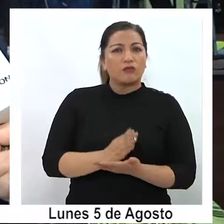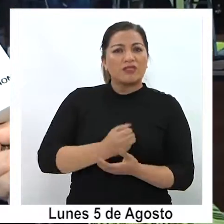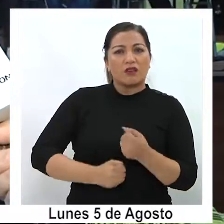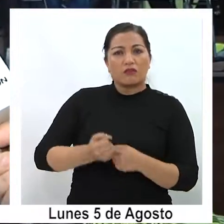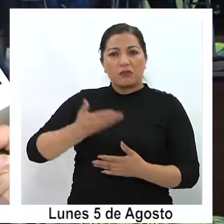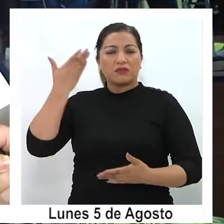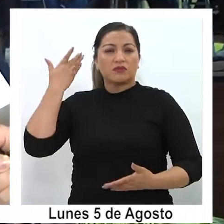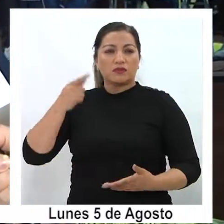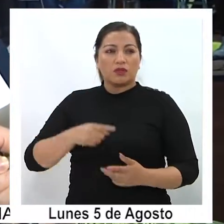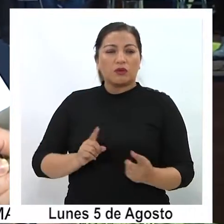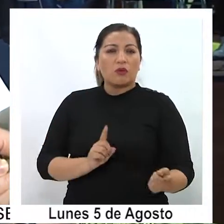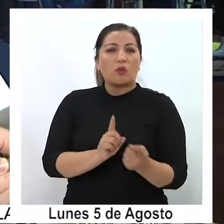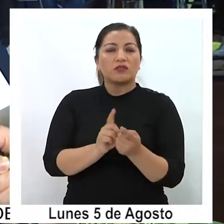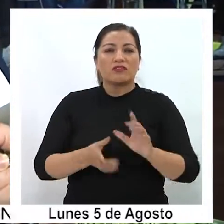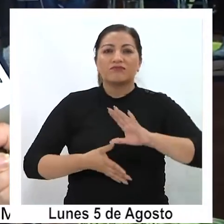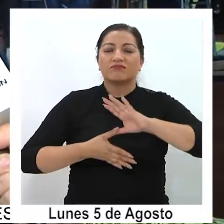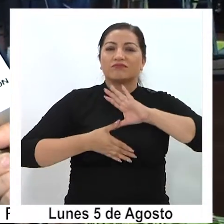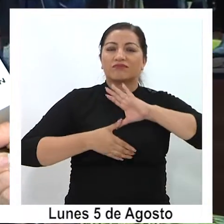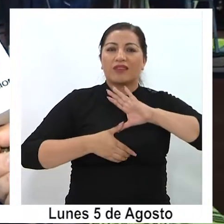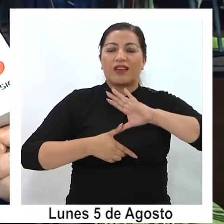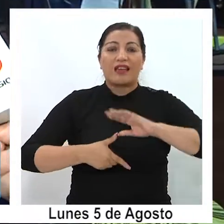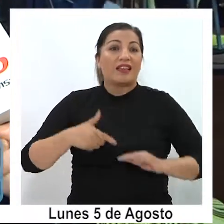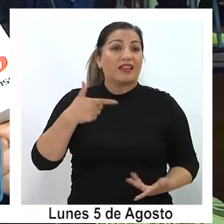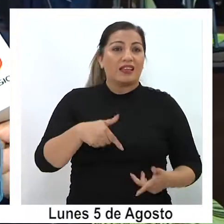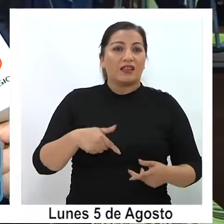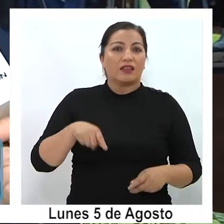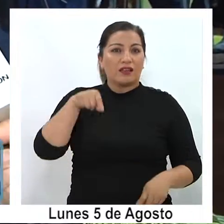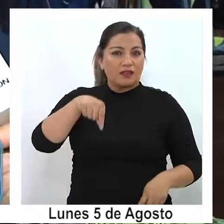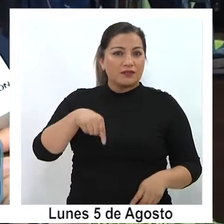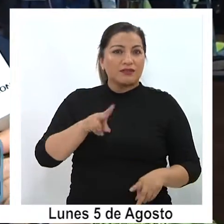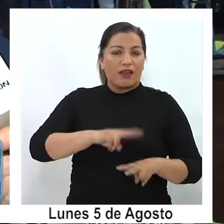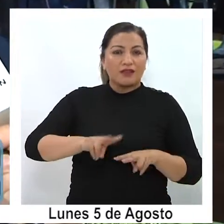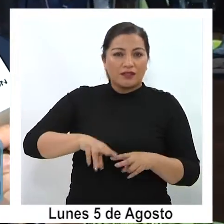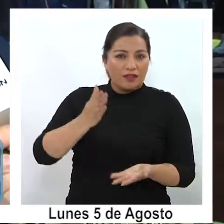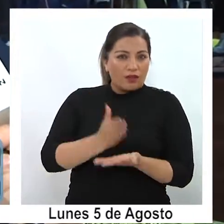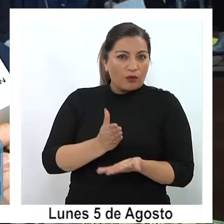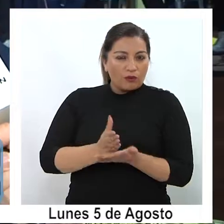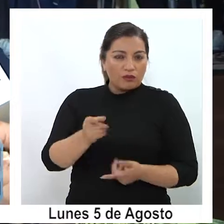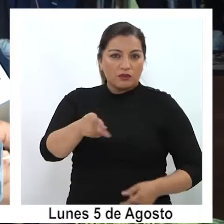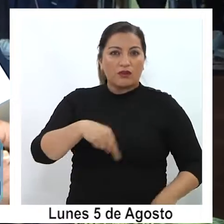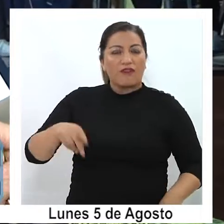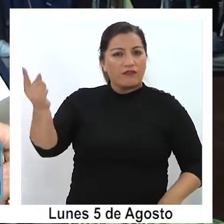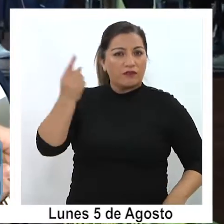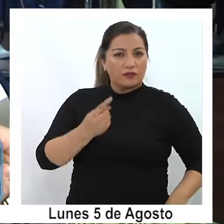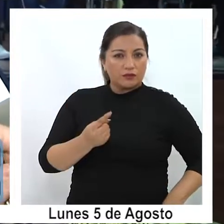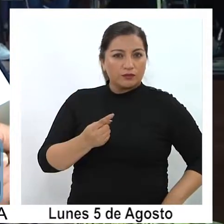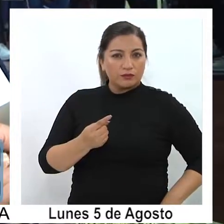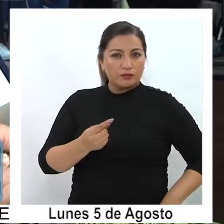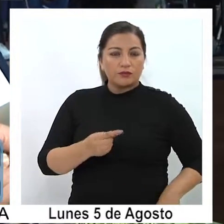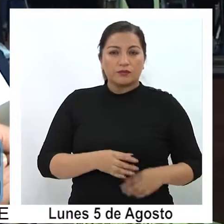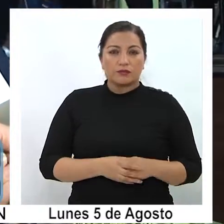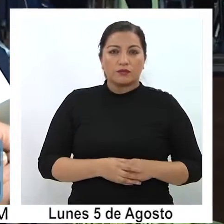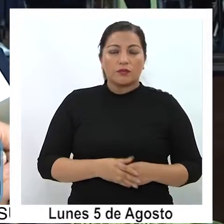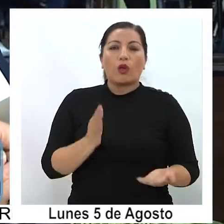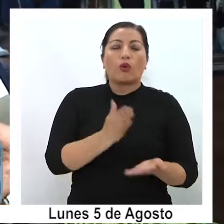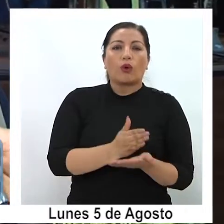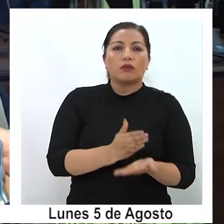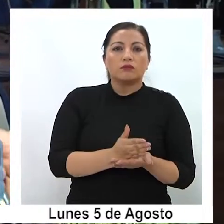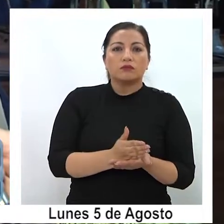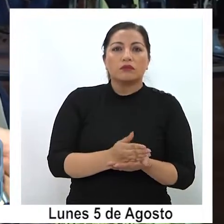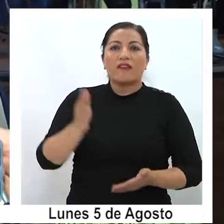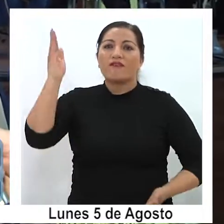pasado, un encuentro latinoamericano de colegios metodistas, que se hizo acá en nuestro colegio, donde vinieron colegios de